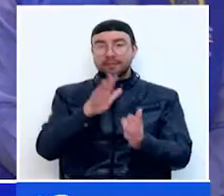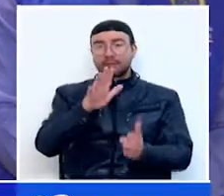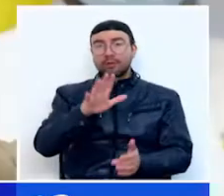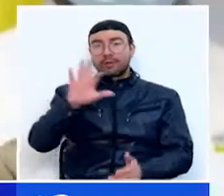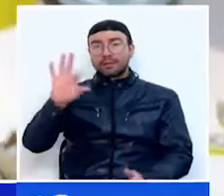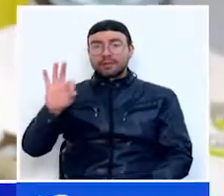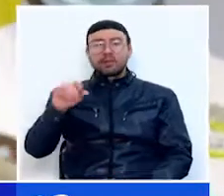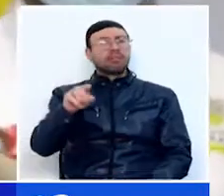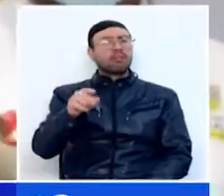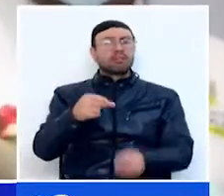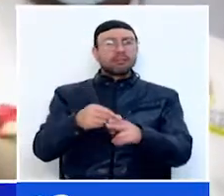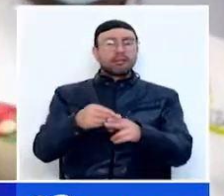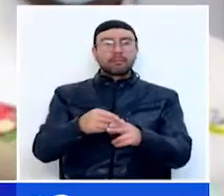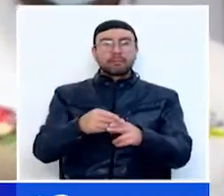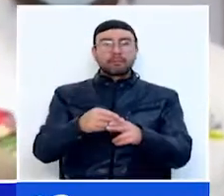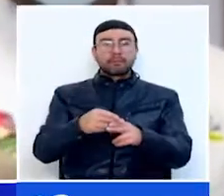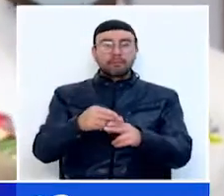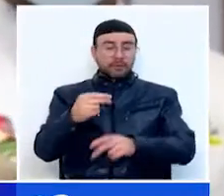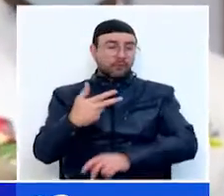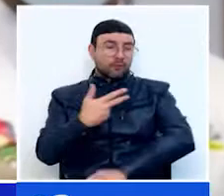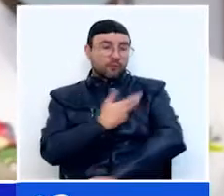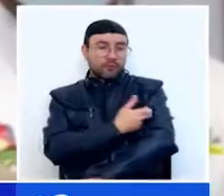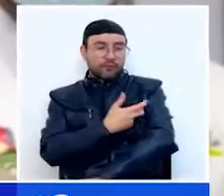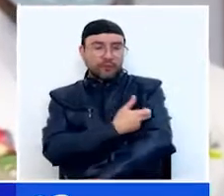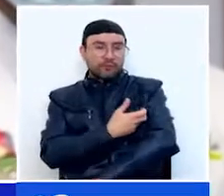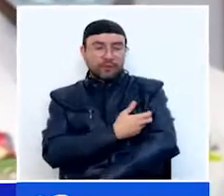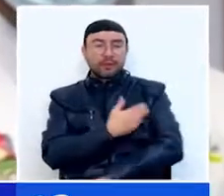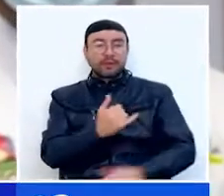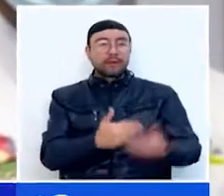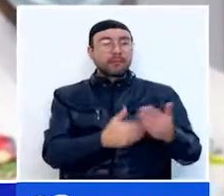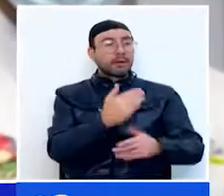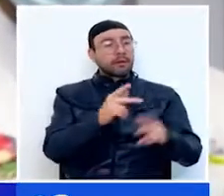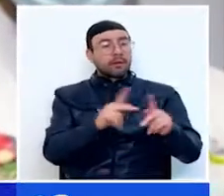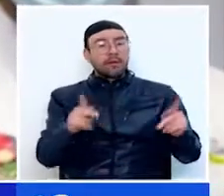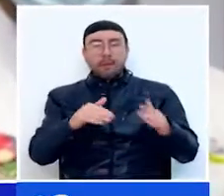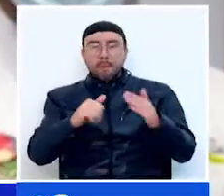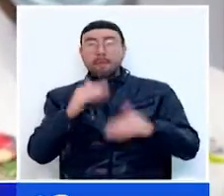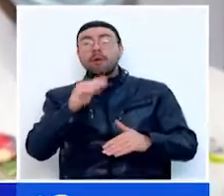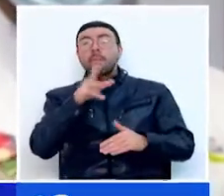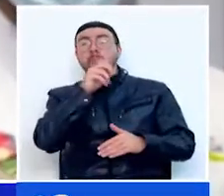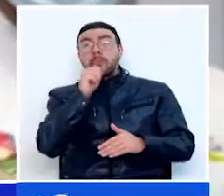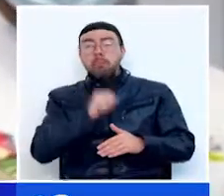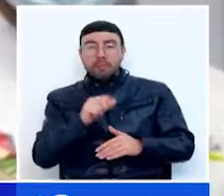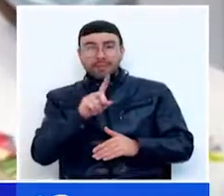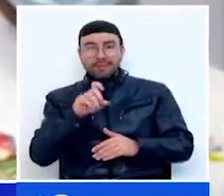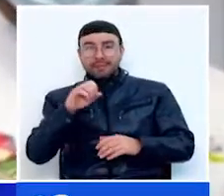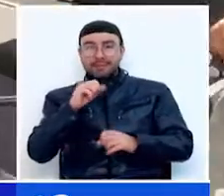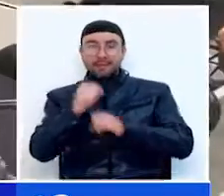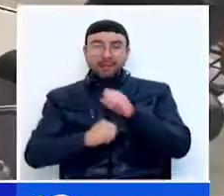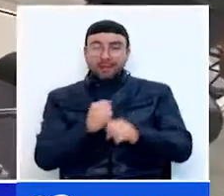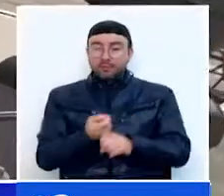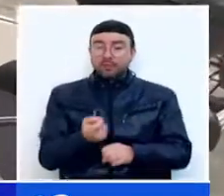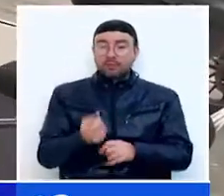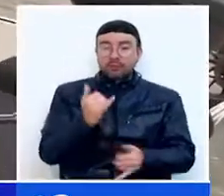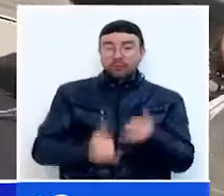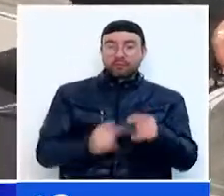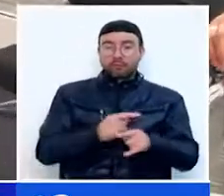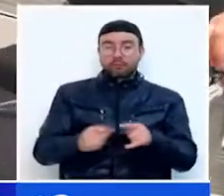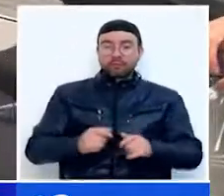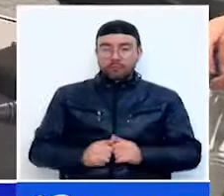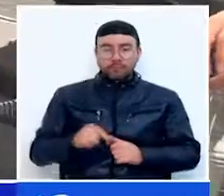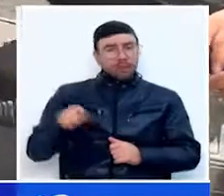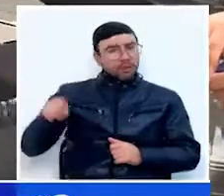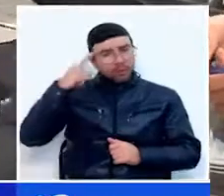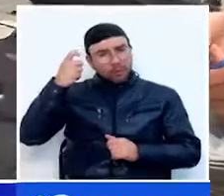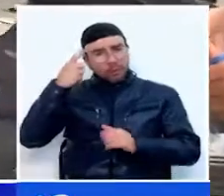26.053 vacunas para empezar a aplicárselas a las personas mayores de 60 años este fin de semana. El gobernador anunció